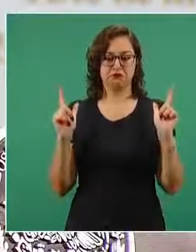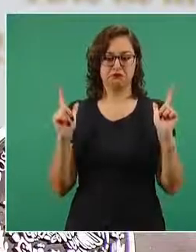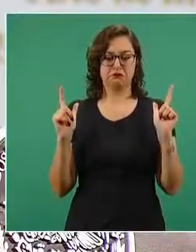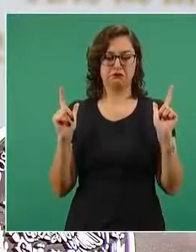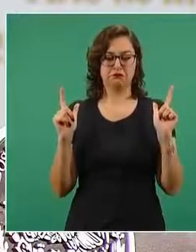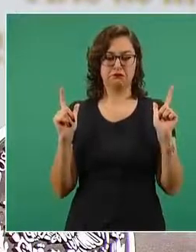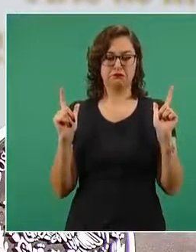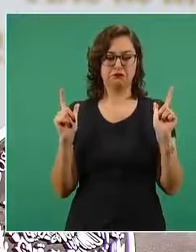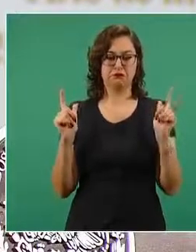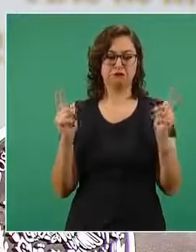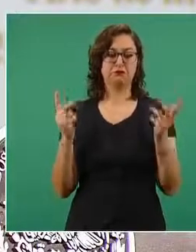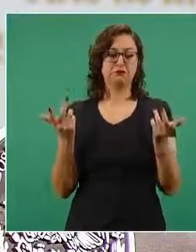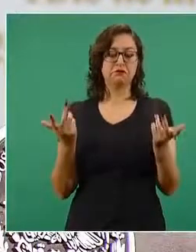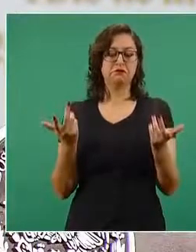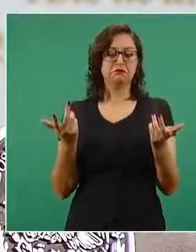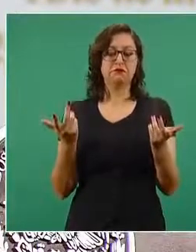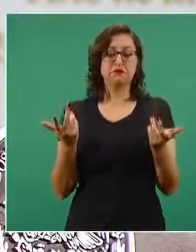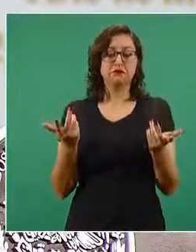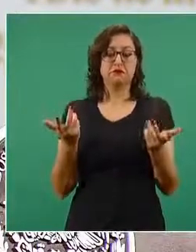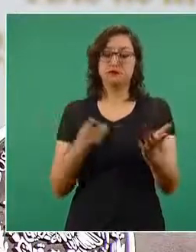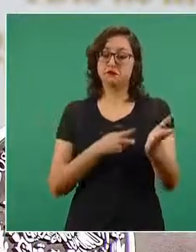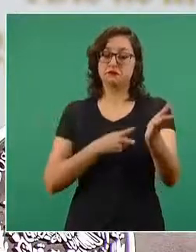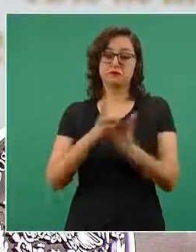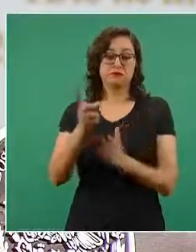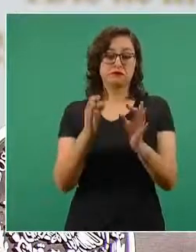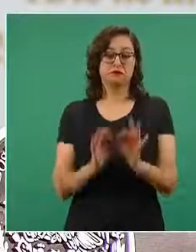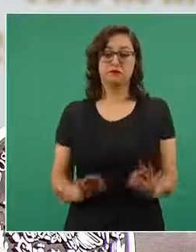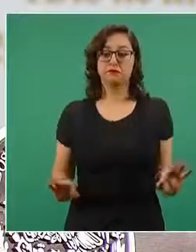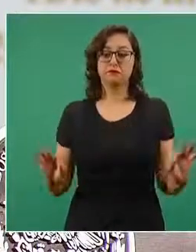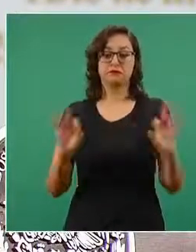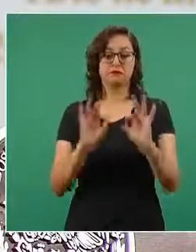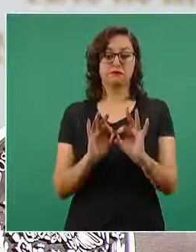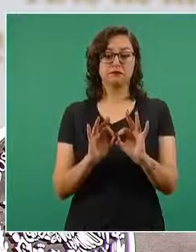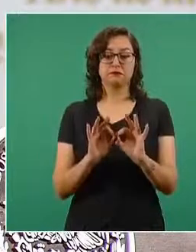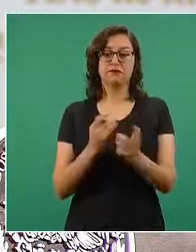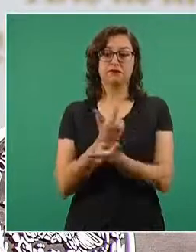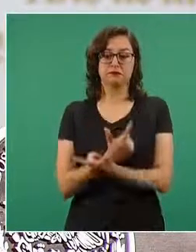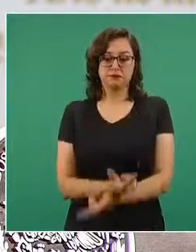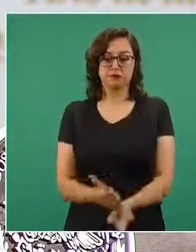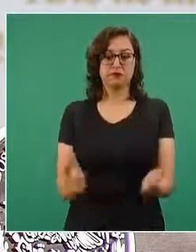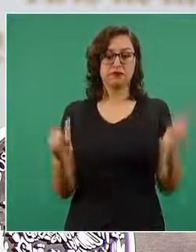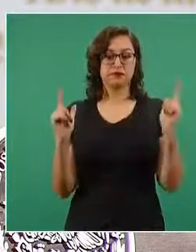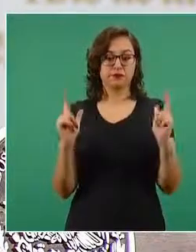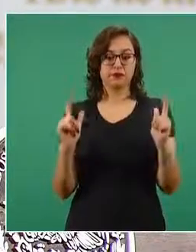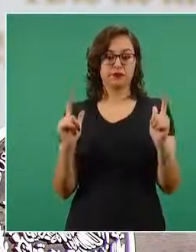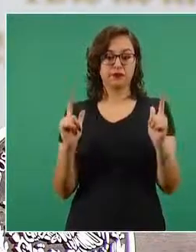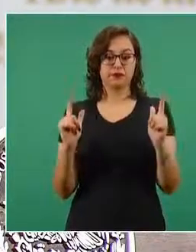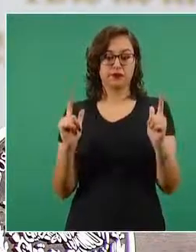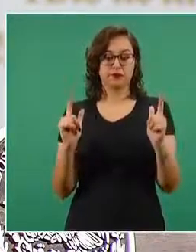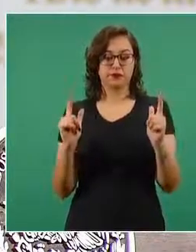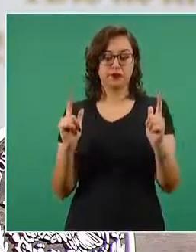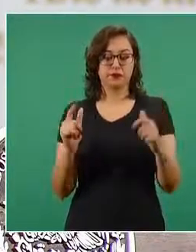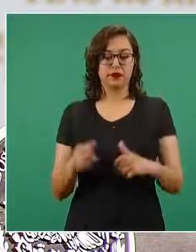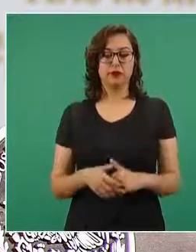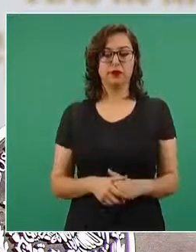es el principal derecho, el de la libertad.